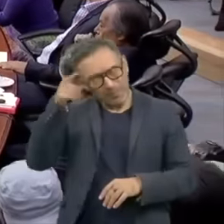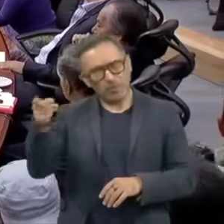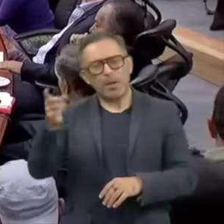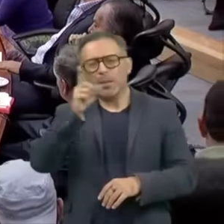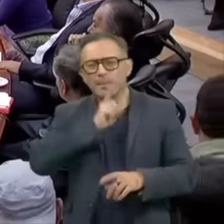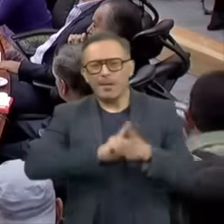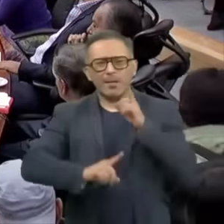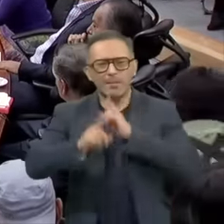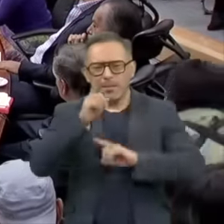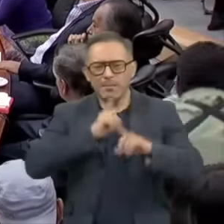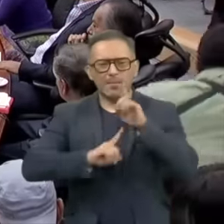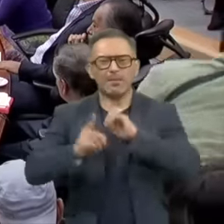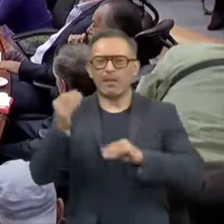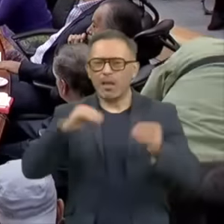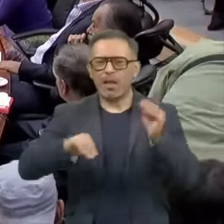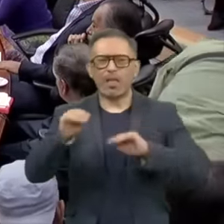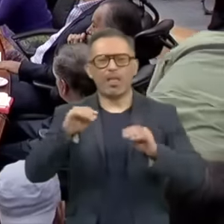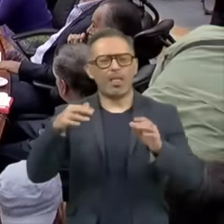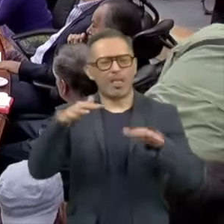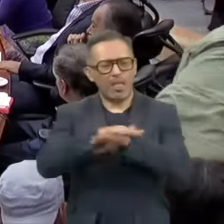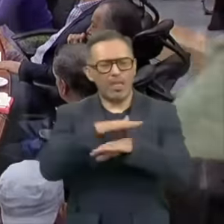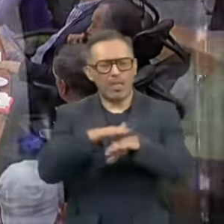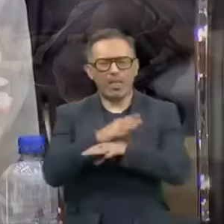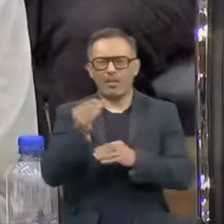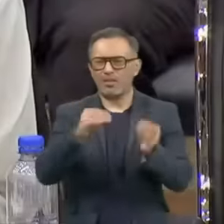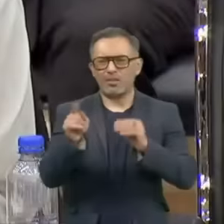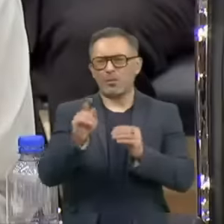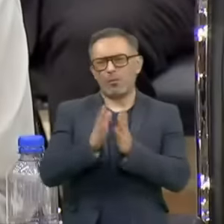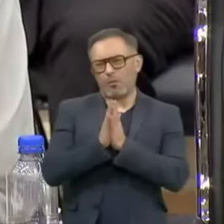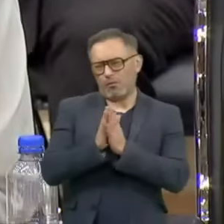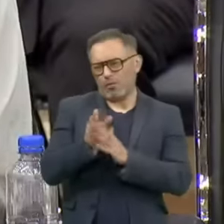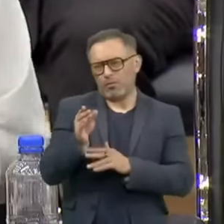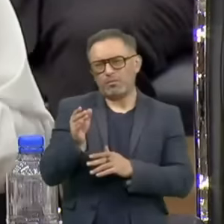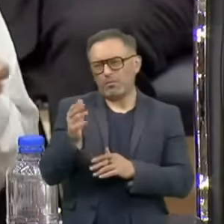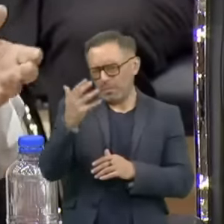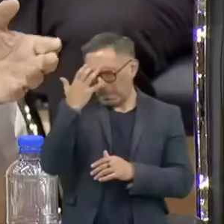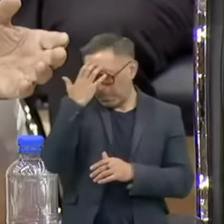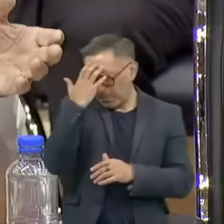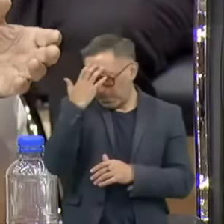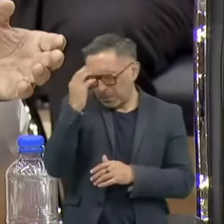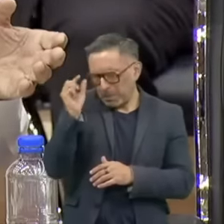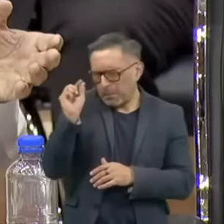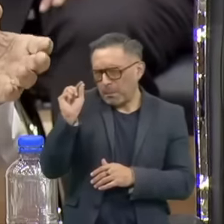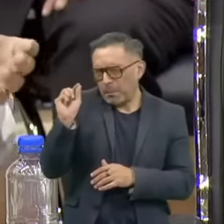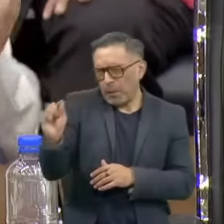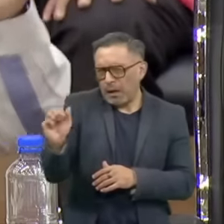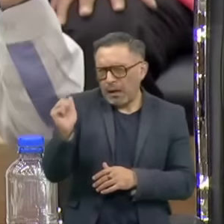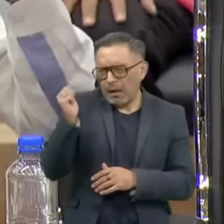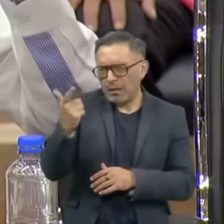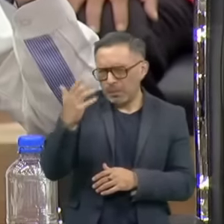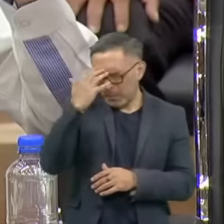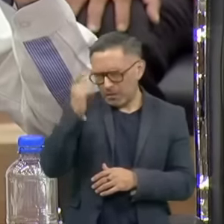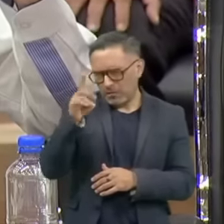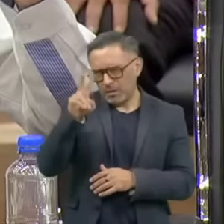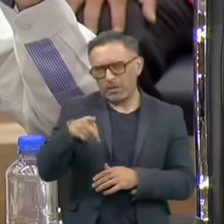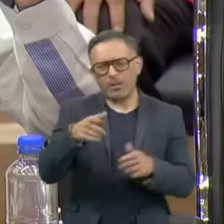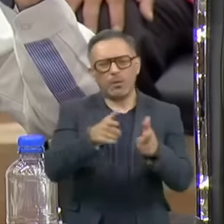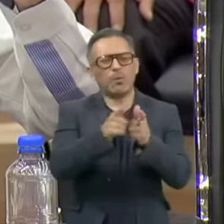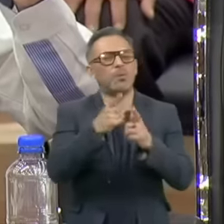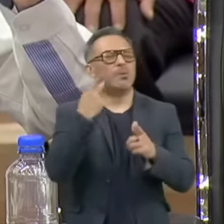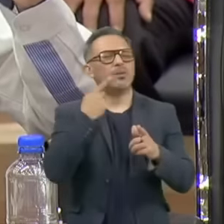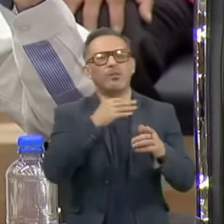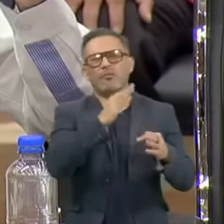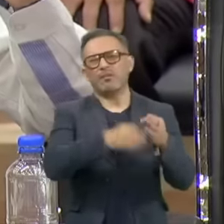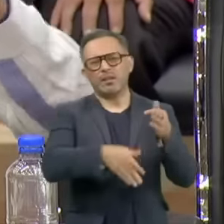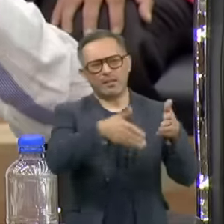de distorsionar, que tenga un poquito de vergüenza. Desaparecen partidos, les dije, son los sepultureros del